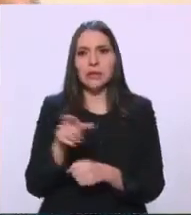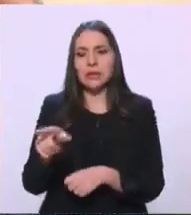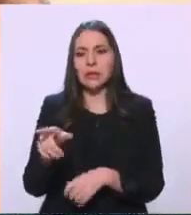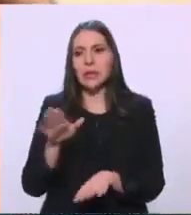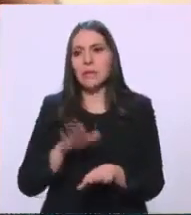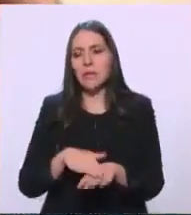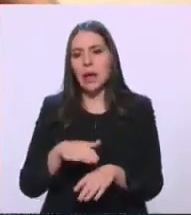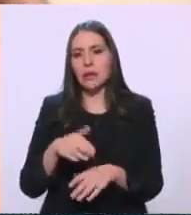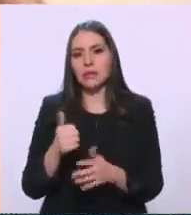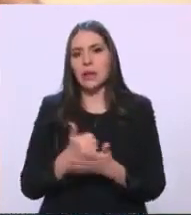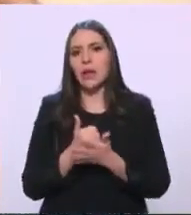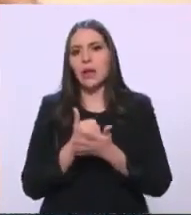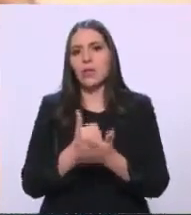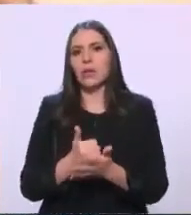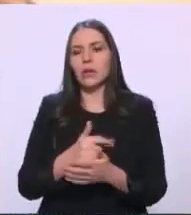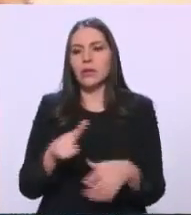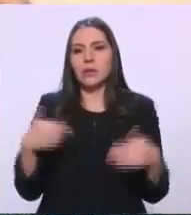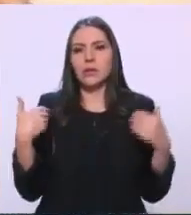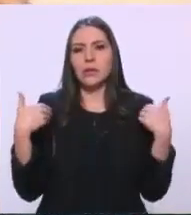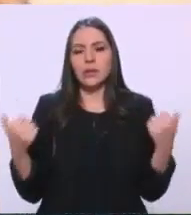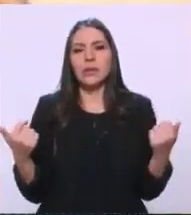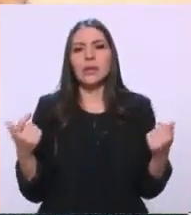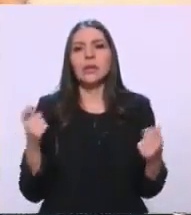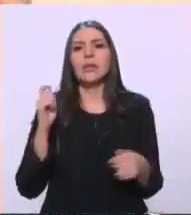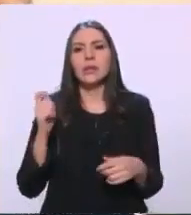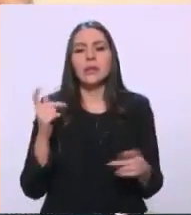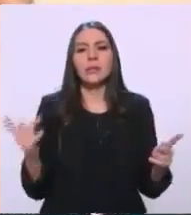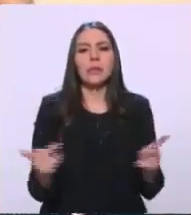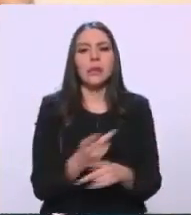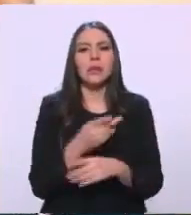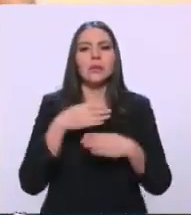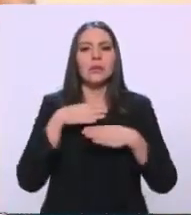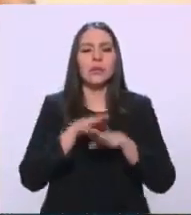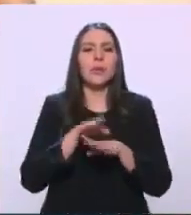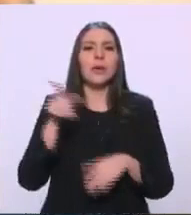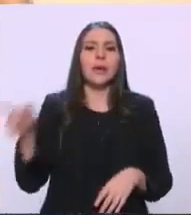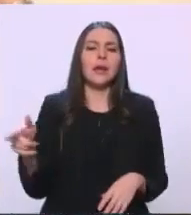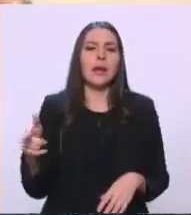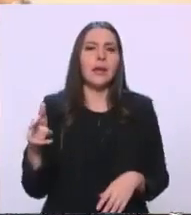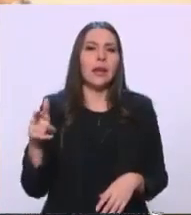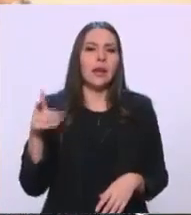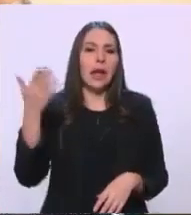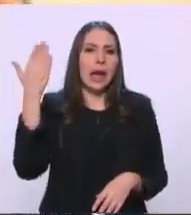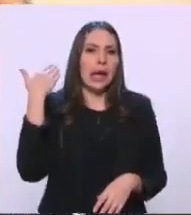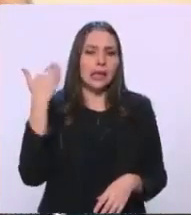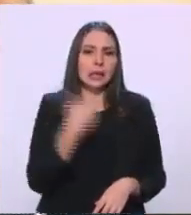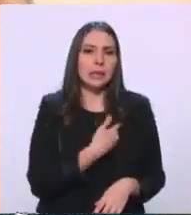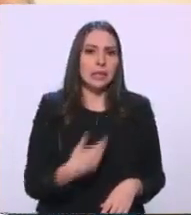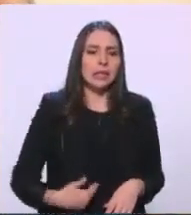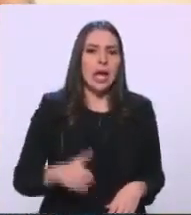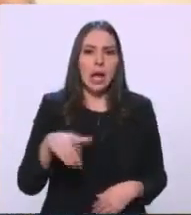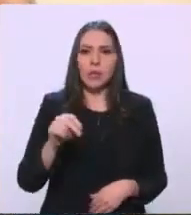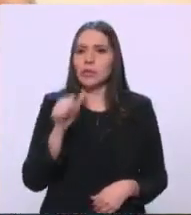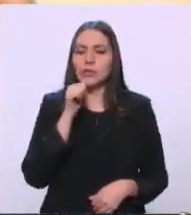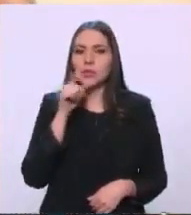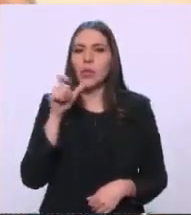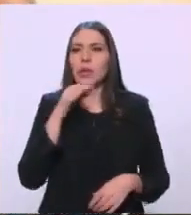Nacional de Desarrollo y en el proyecto de Andrés Manuel López Obrador en campaña, y se